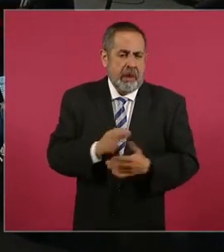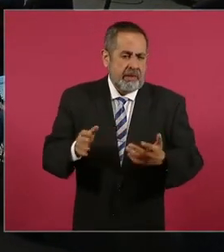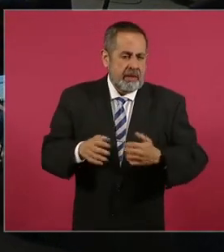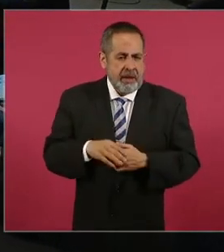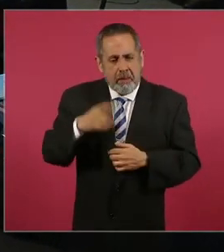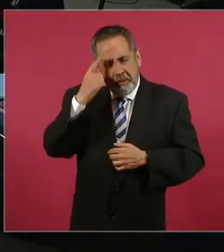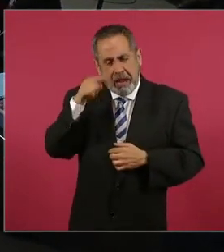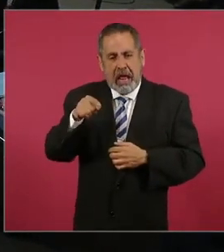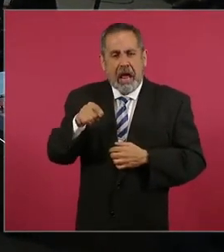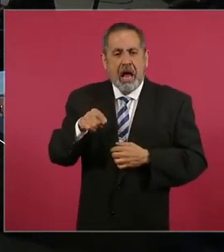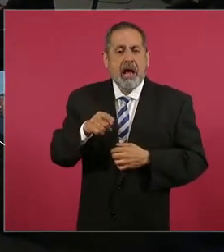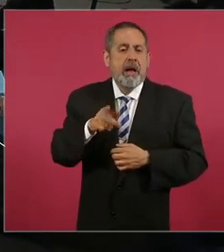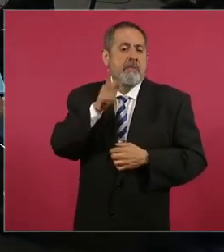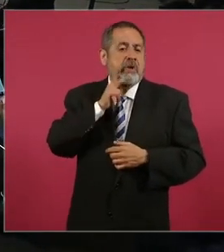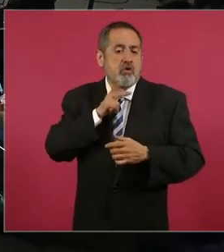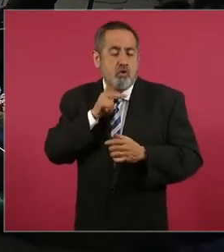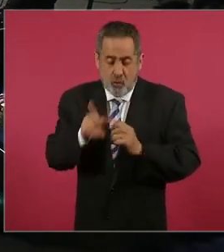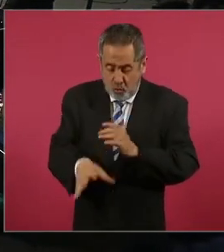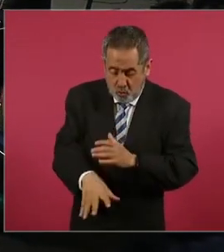refinar